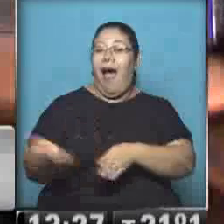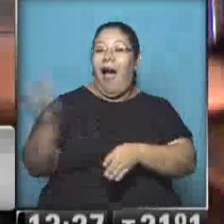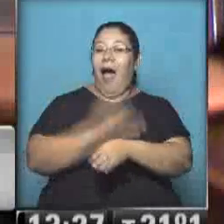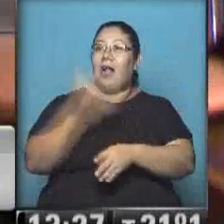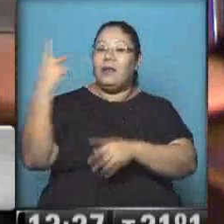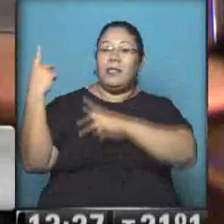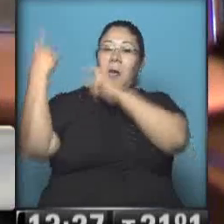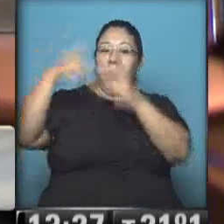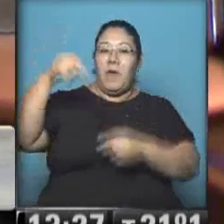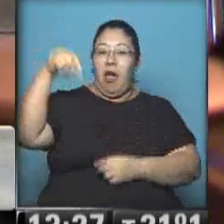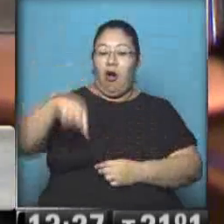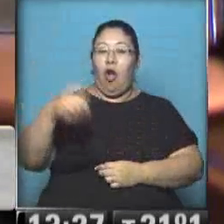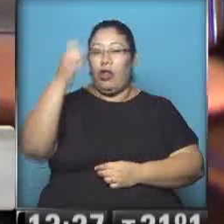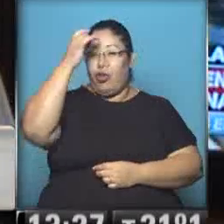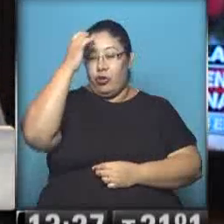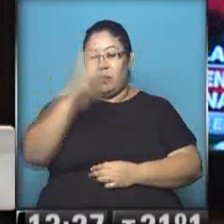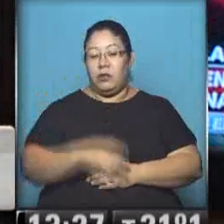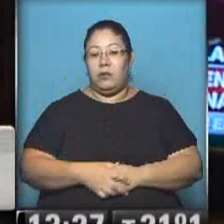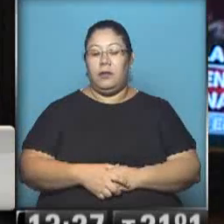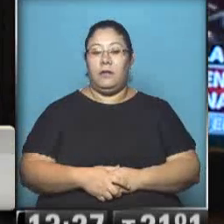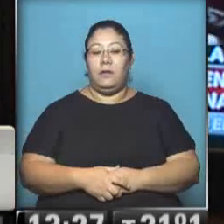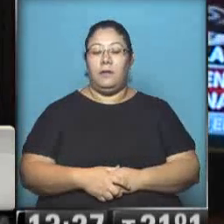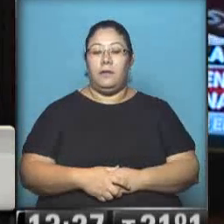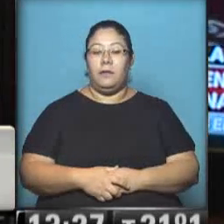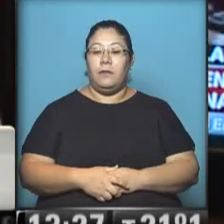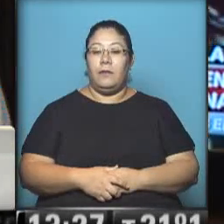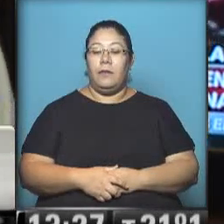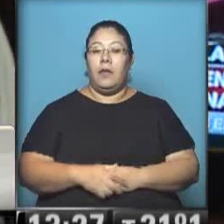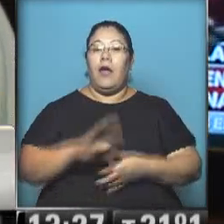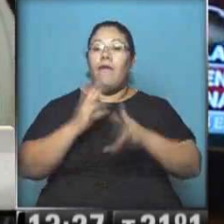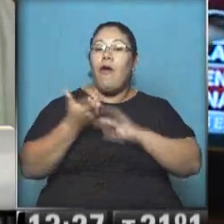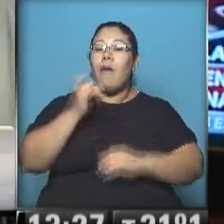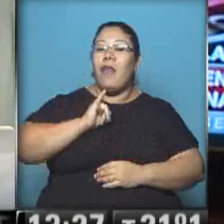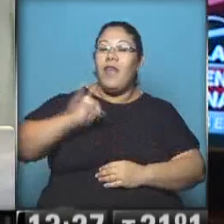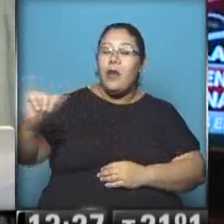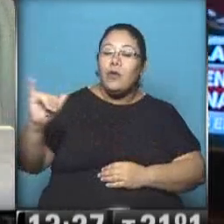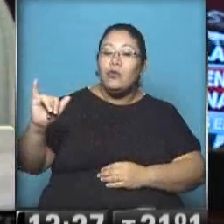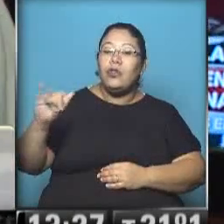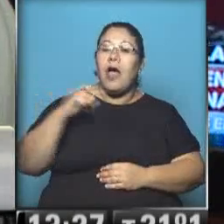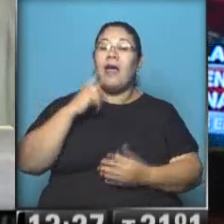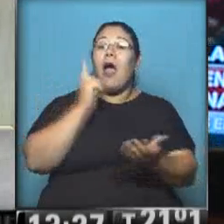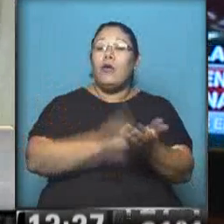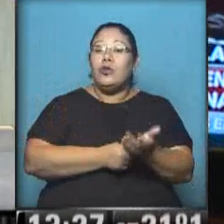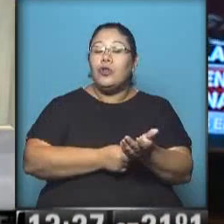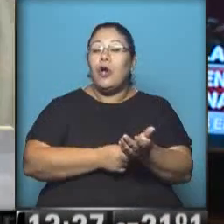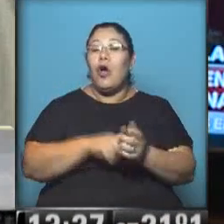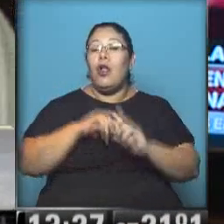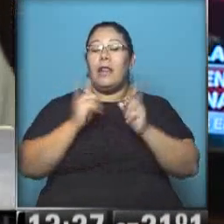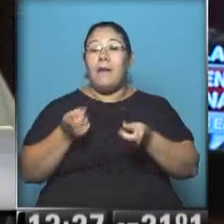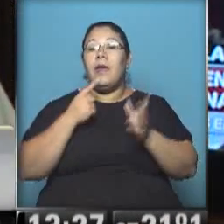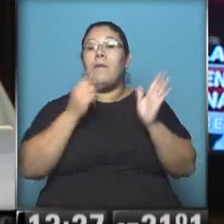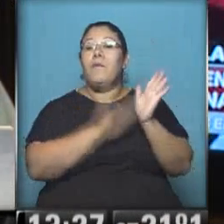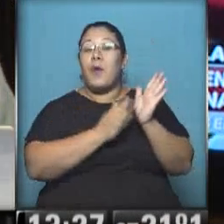característica, consta de lo que significa específicamente la acusación y la prueba. Bueno, todo eso tiene que